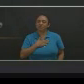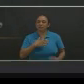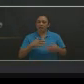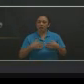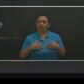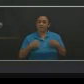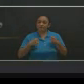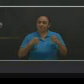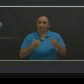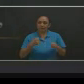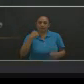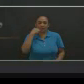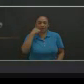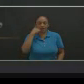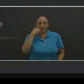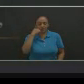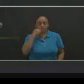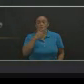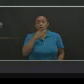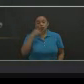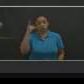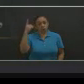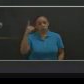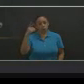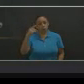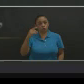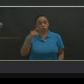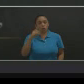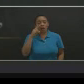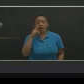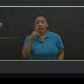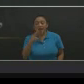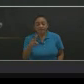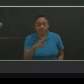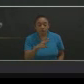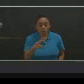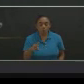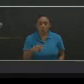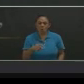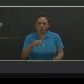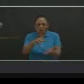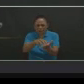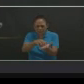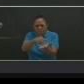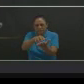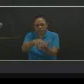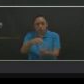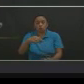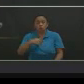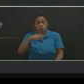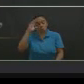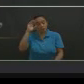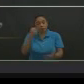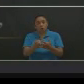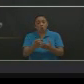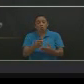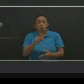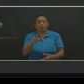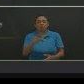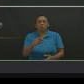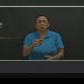sanaran, Dios definitivamente tuvo que verla cuando ella se estaba arrastrando. Yo creo que ella tuvo que